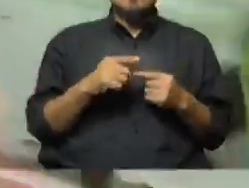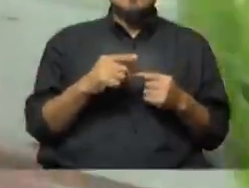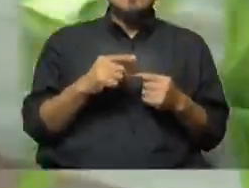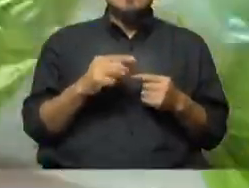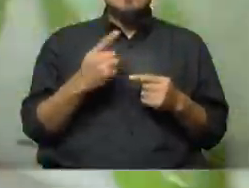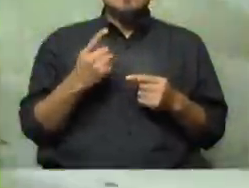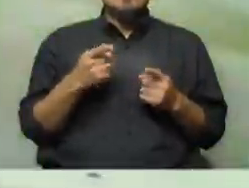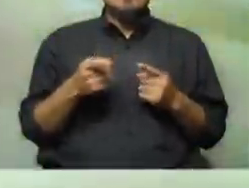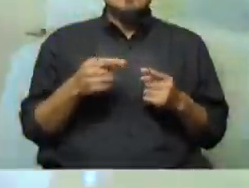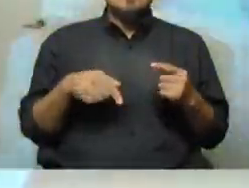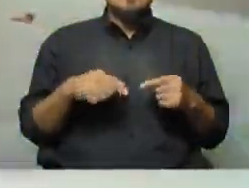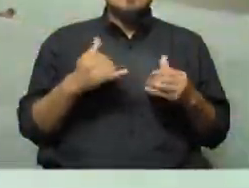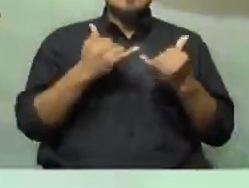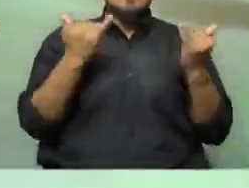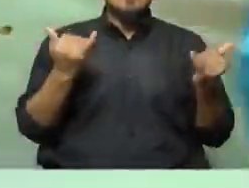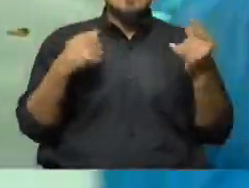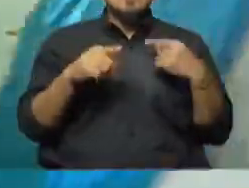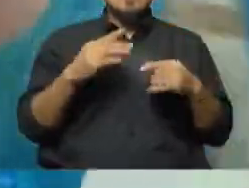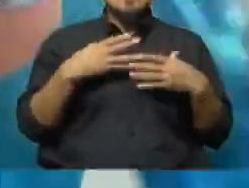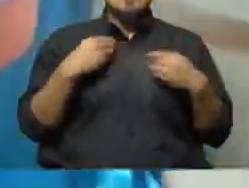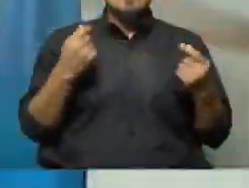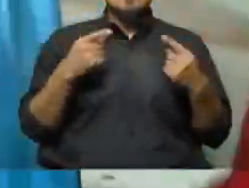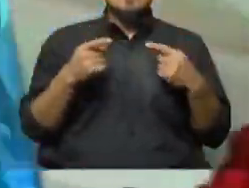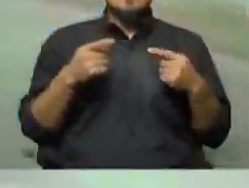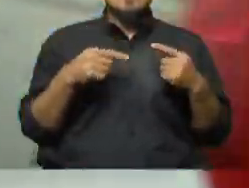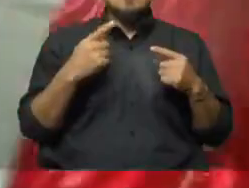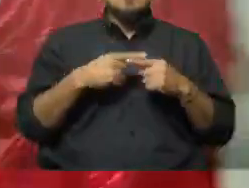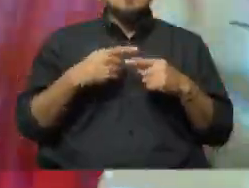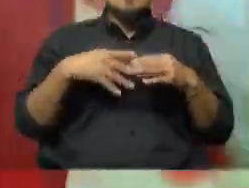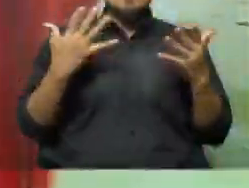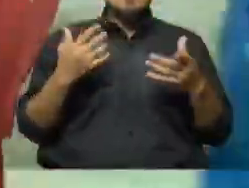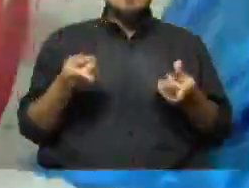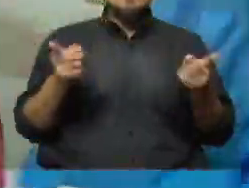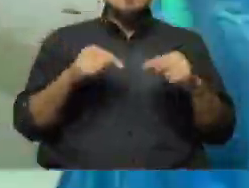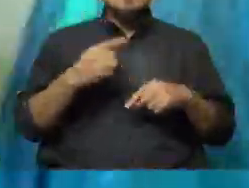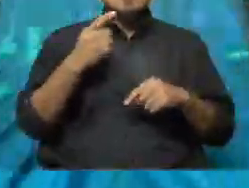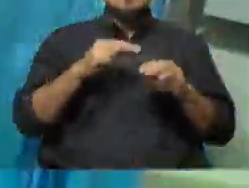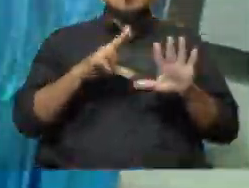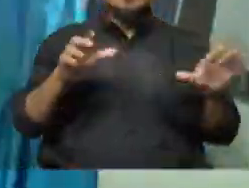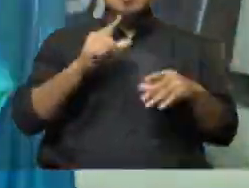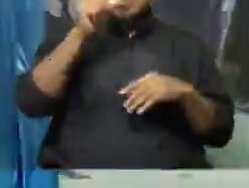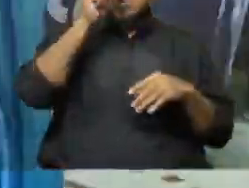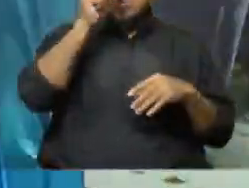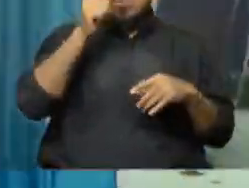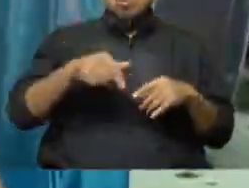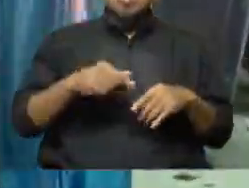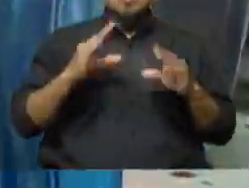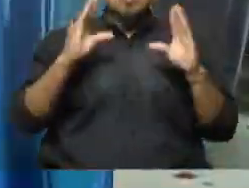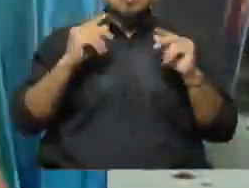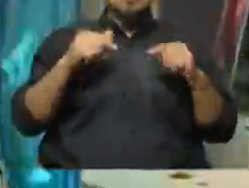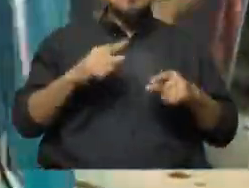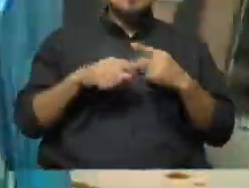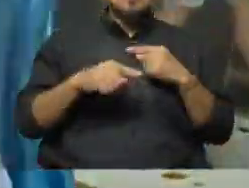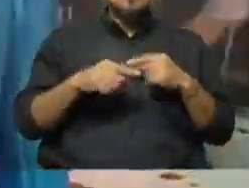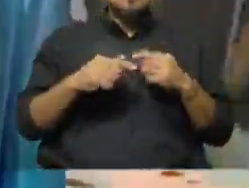que nada, hizo un día precioso, ¿qué se siente? Es una fiesta, la verdad que volver a 18 de julio en una noche hermosa y con